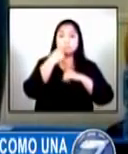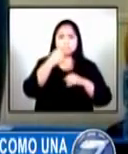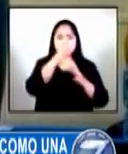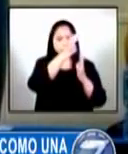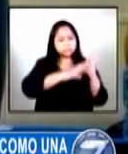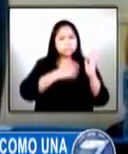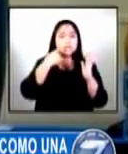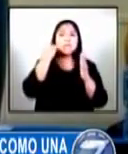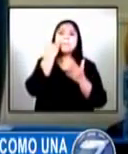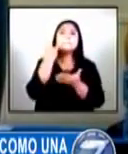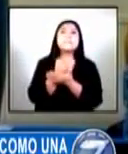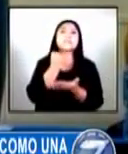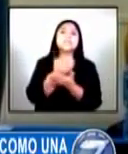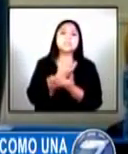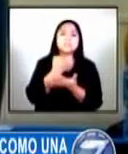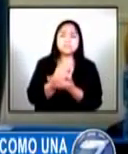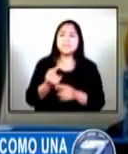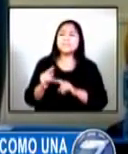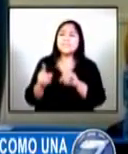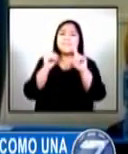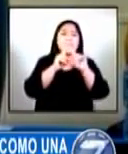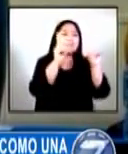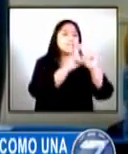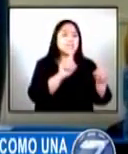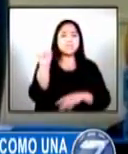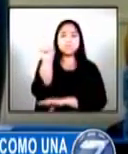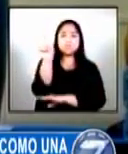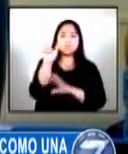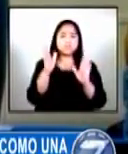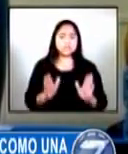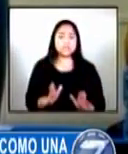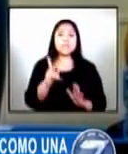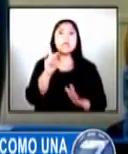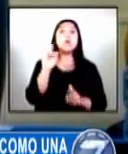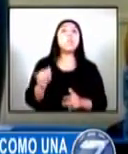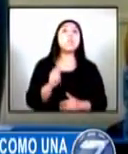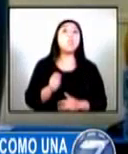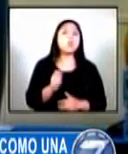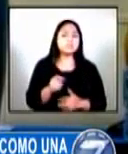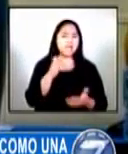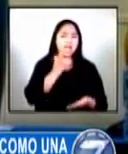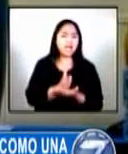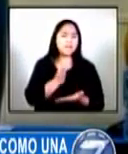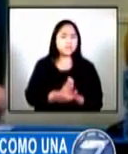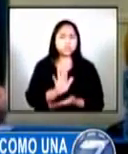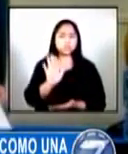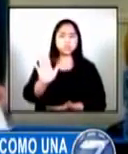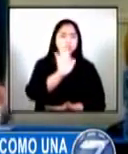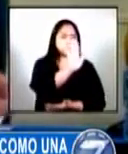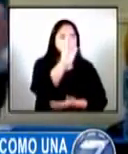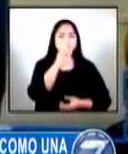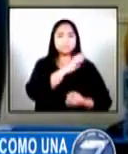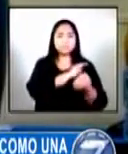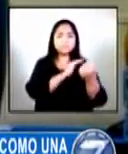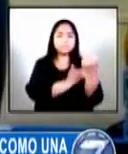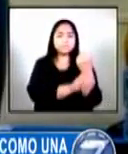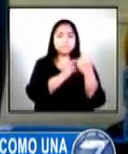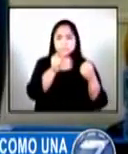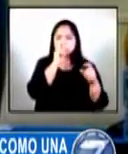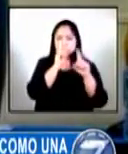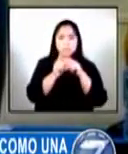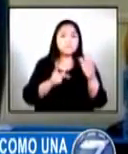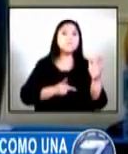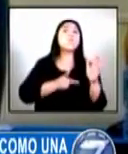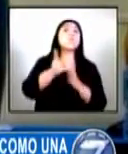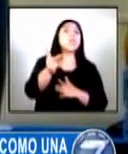curso contra distintos fiscales y jueces que abusaron de su poder en el fuero interno, que violaron el